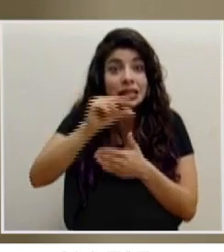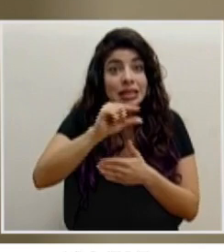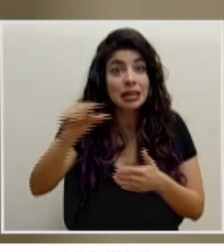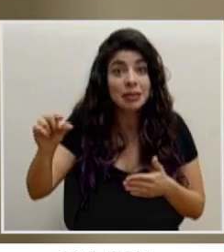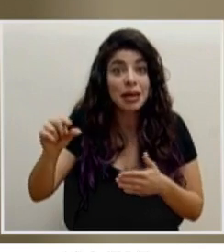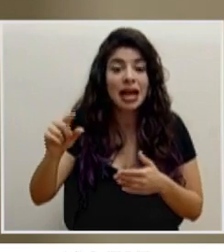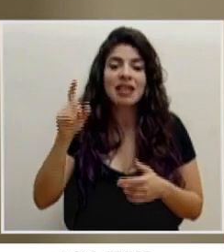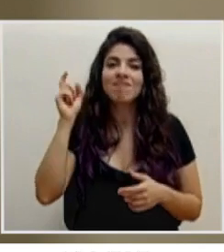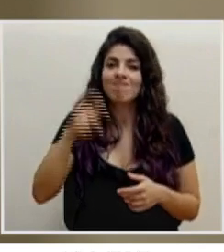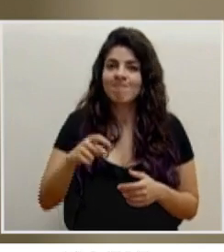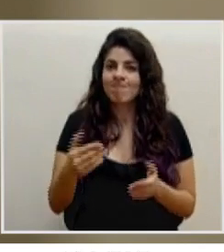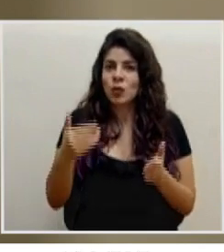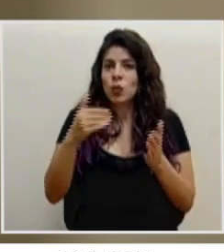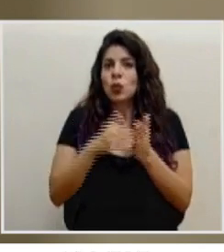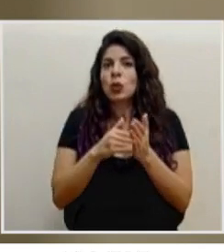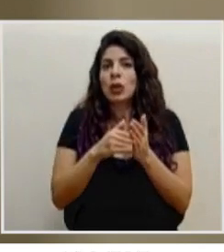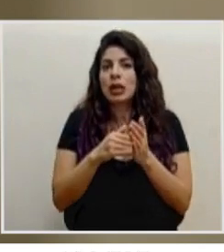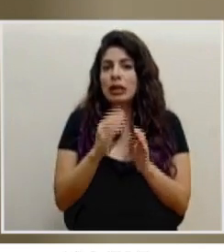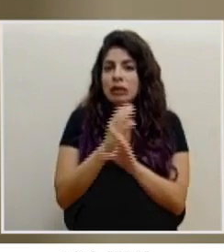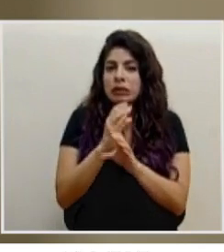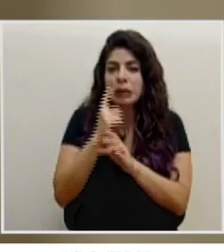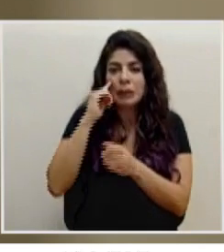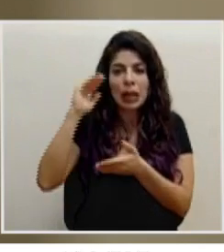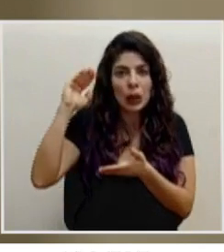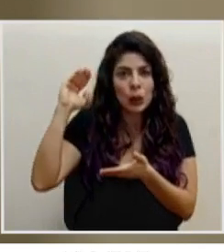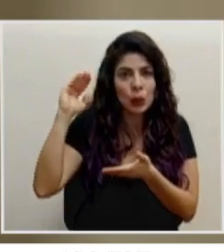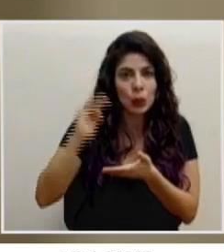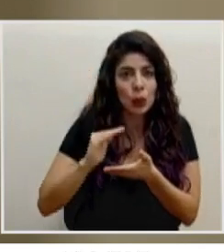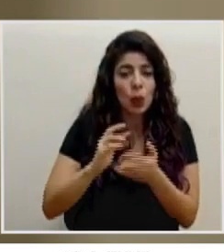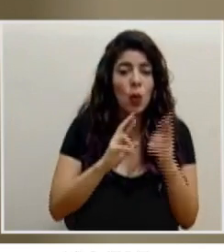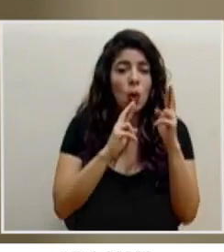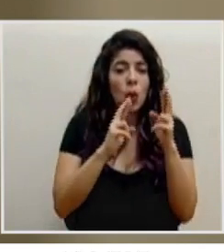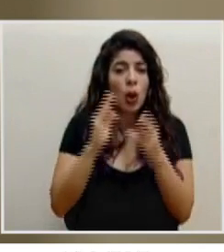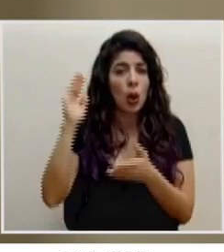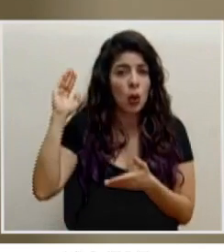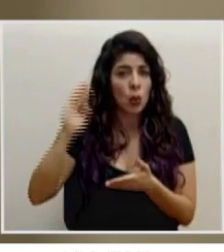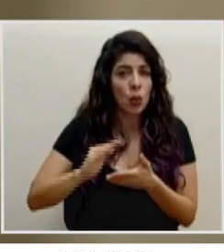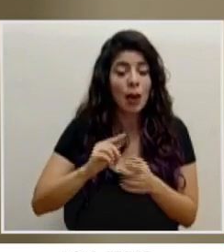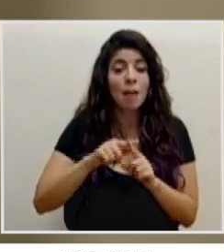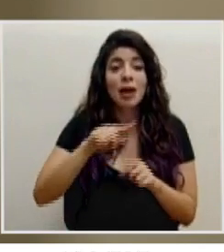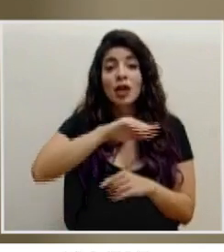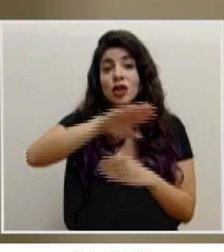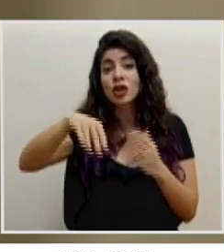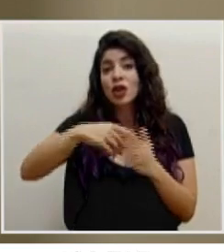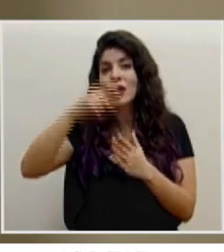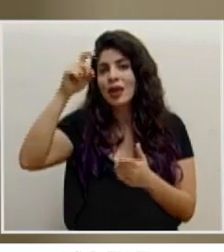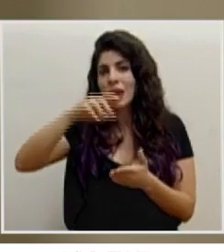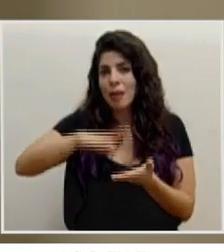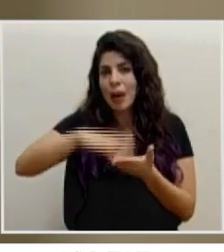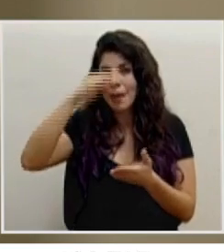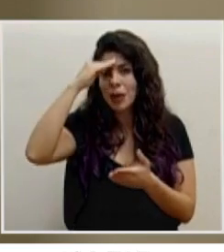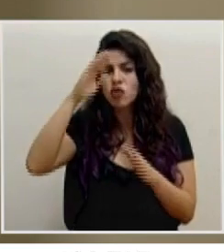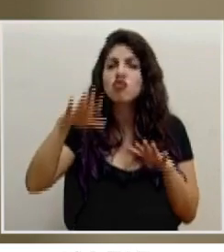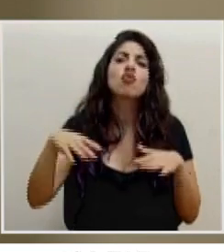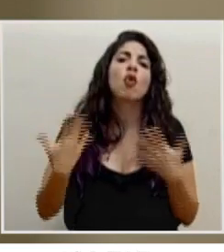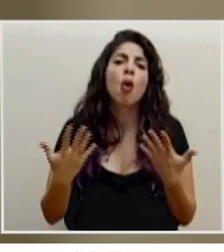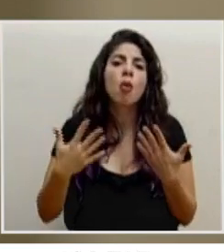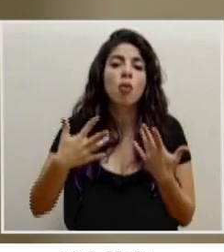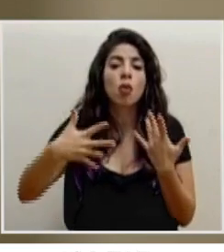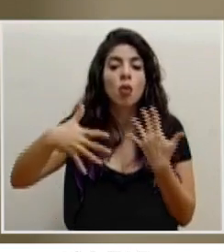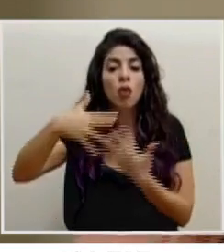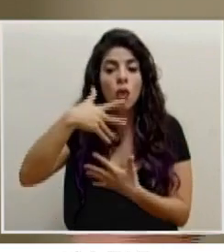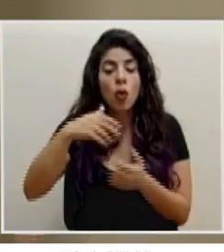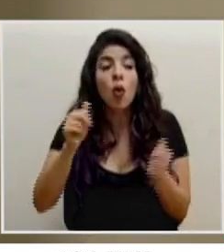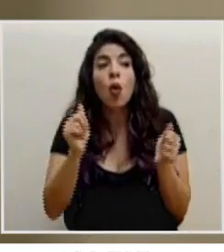mantener nuevamente la tendencia a la baja. Ojalá podamos retomar eso, pero tenemos que aprender a seguir conviviendo con